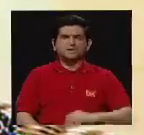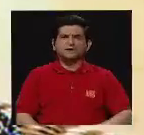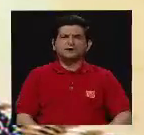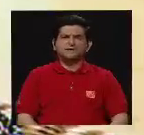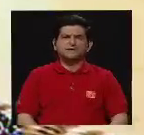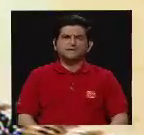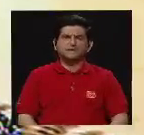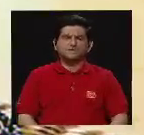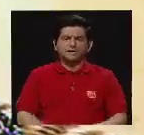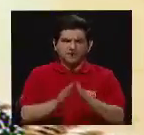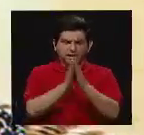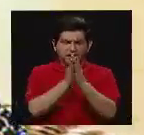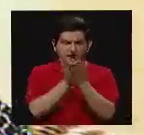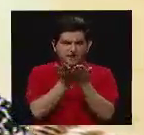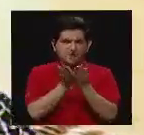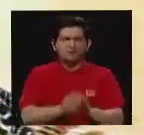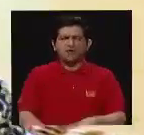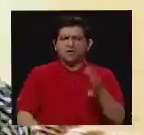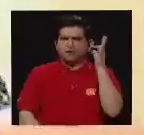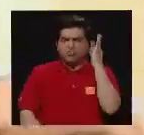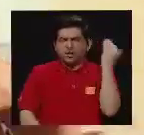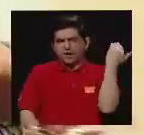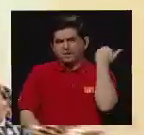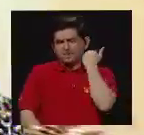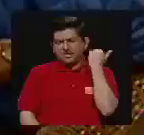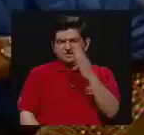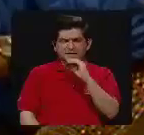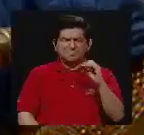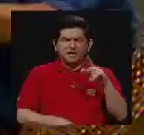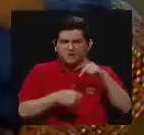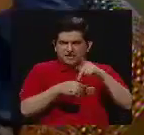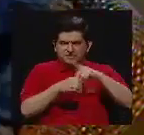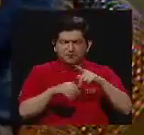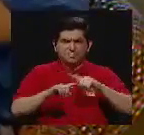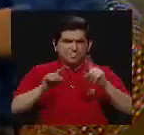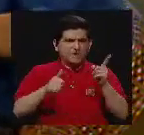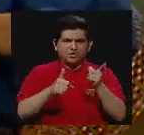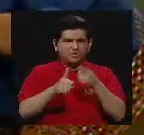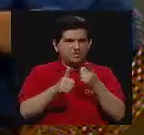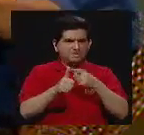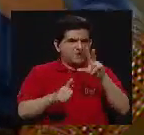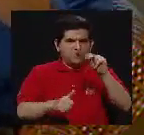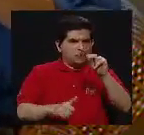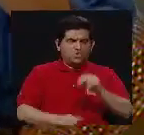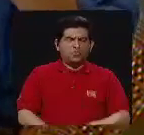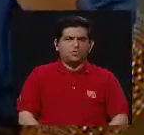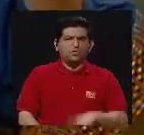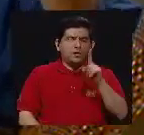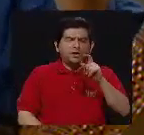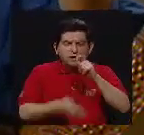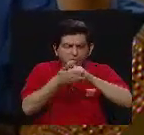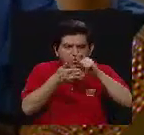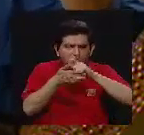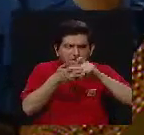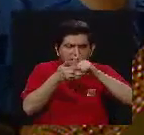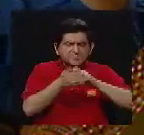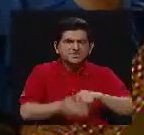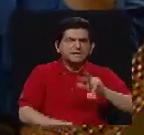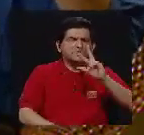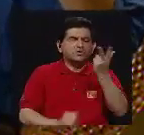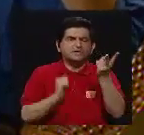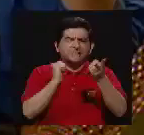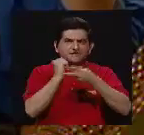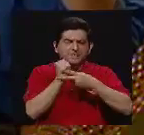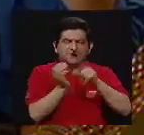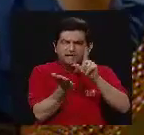en el libro Mujer Víctima y Cómplice, pero no en el primero, sino en una nota a